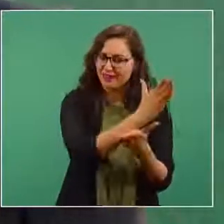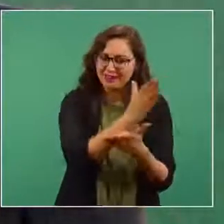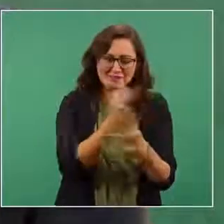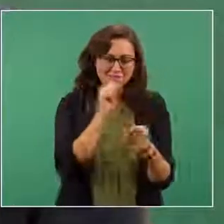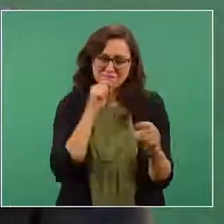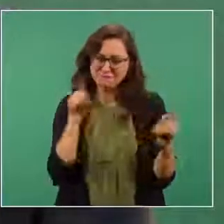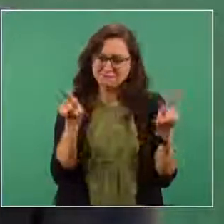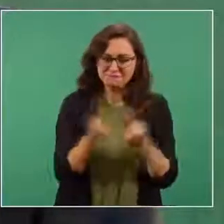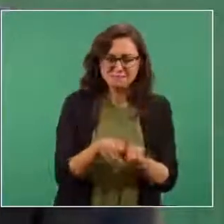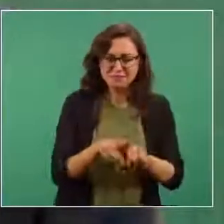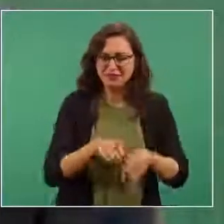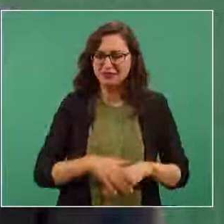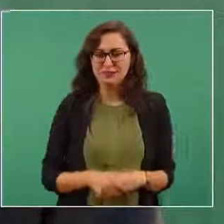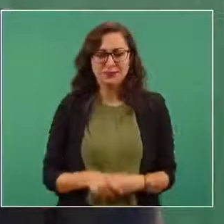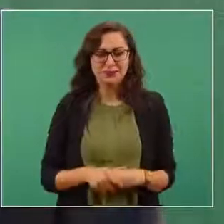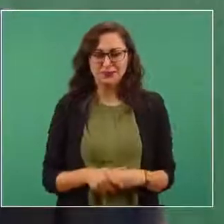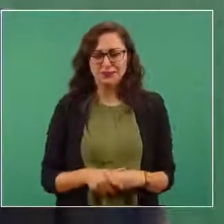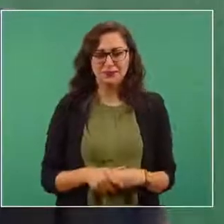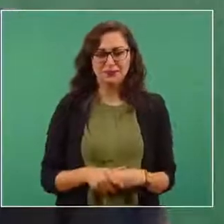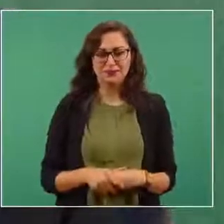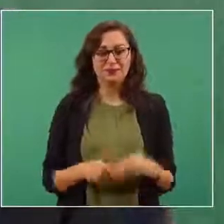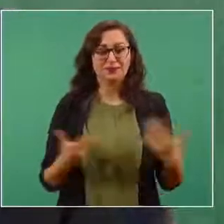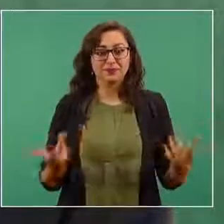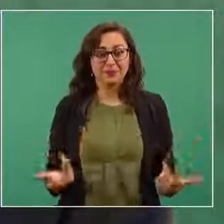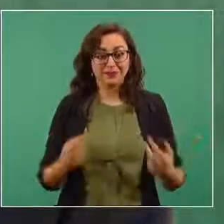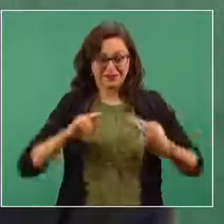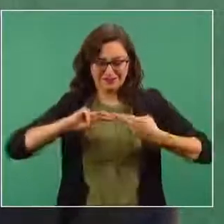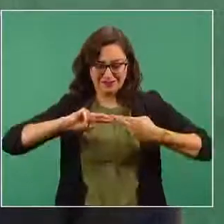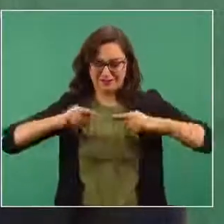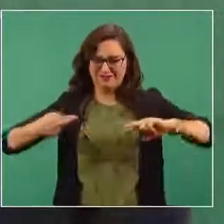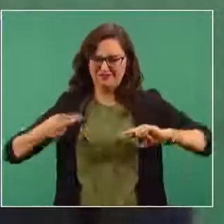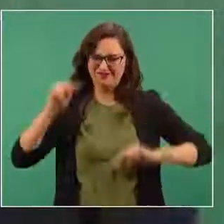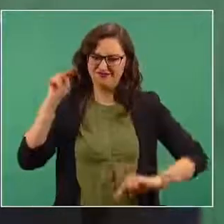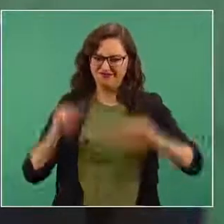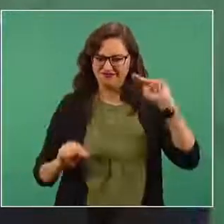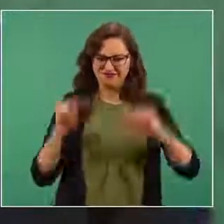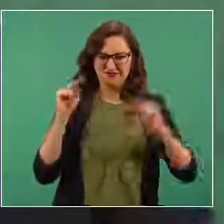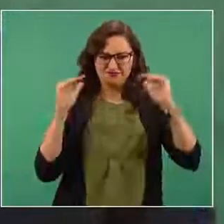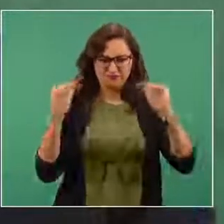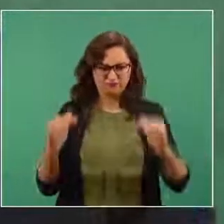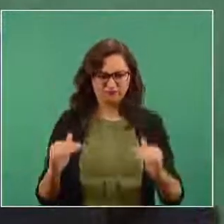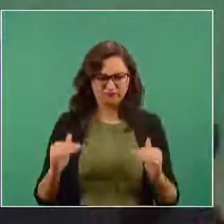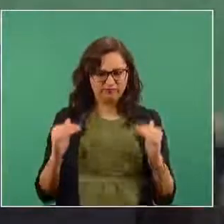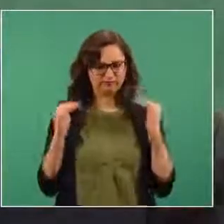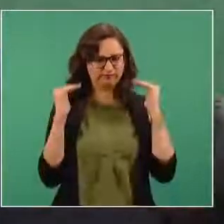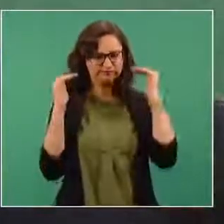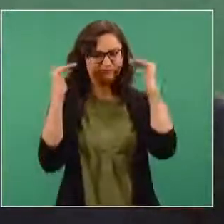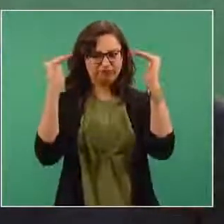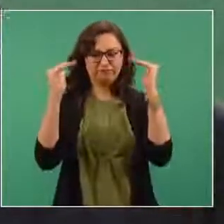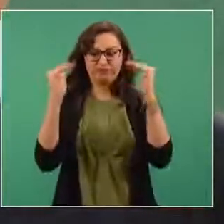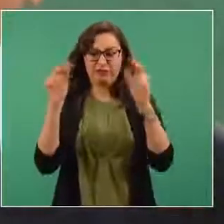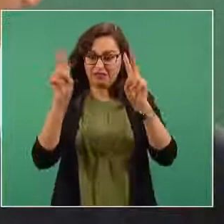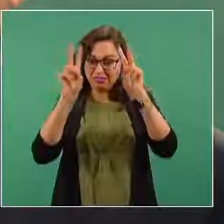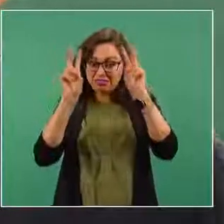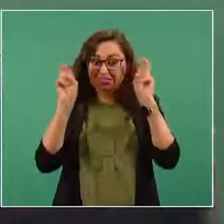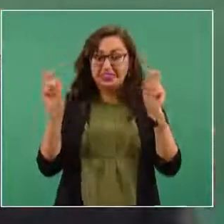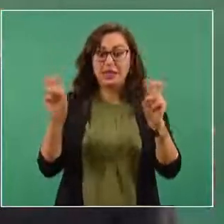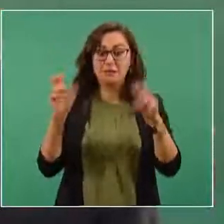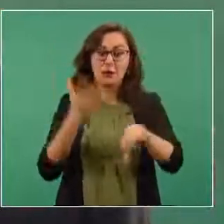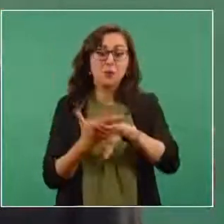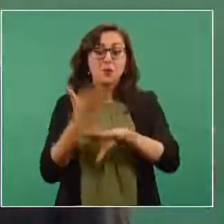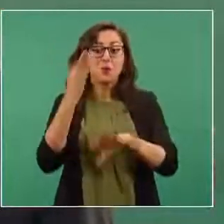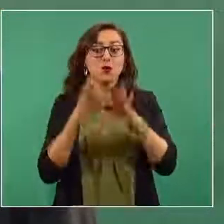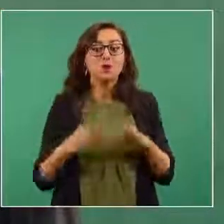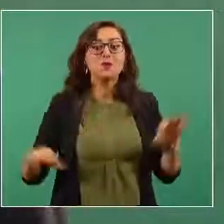Es una relación al más alto nivel con los asuntos fundamentales para las